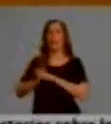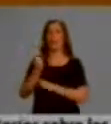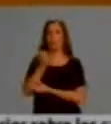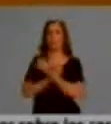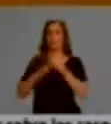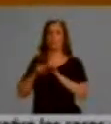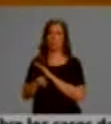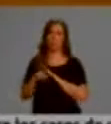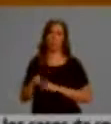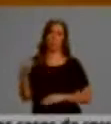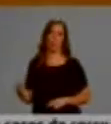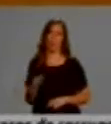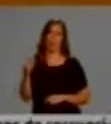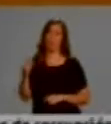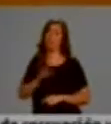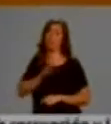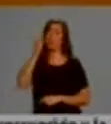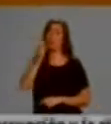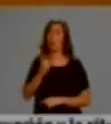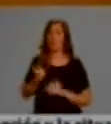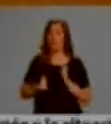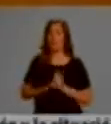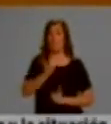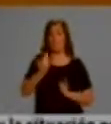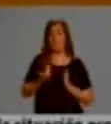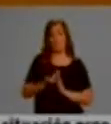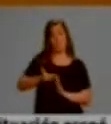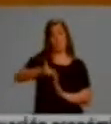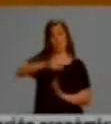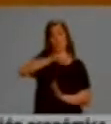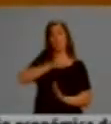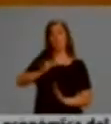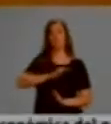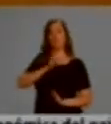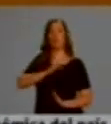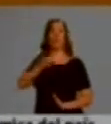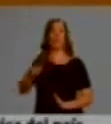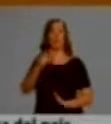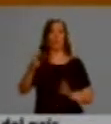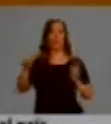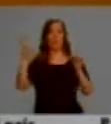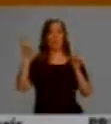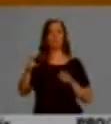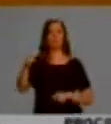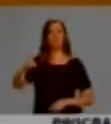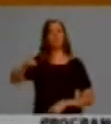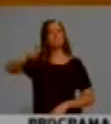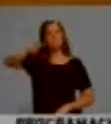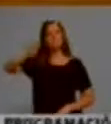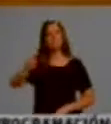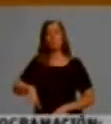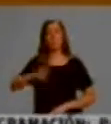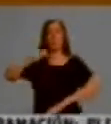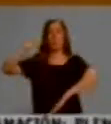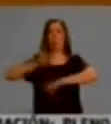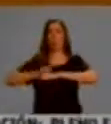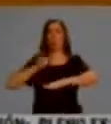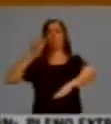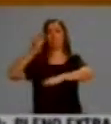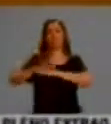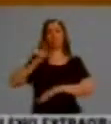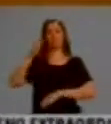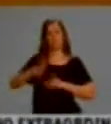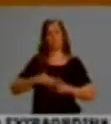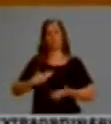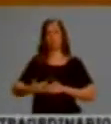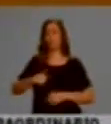extesorero. Porque, señor Rajoy, cada día que ha pasado desde que el señor Bárcenas confirmó en sede judicial que era